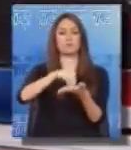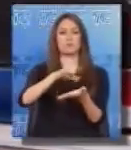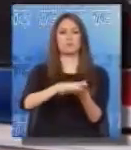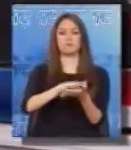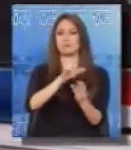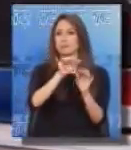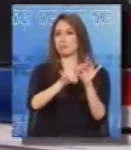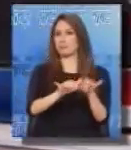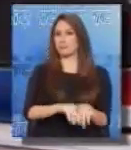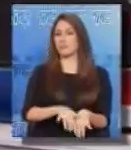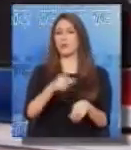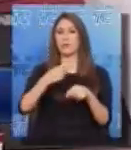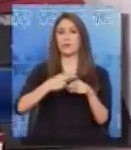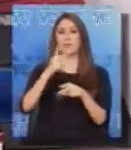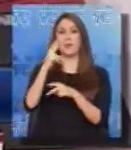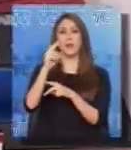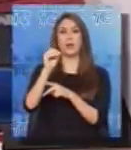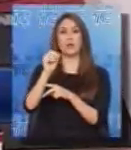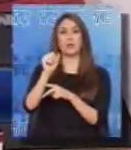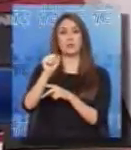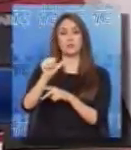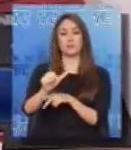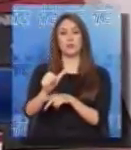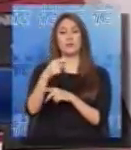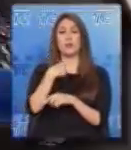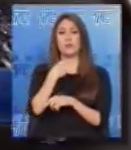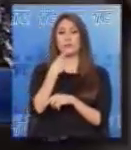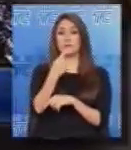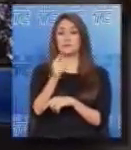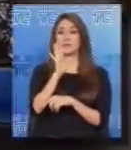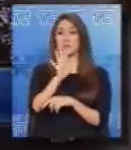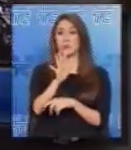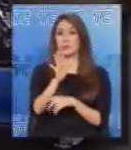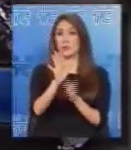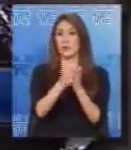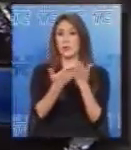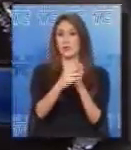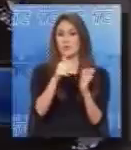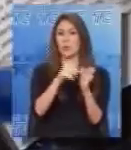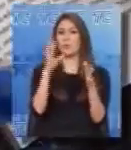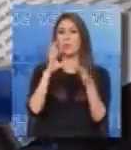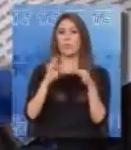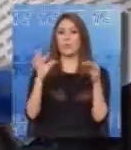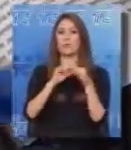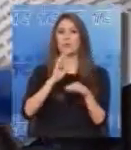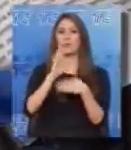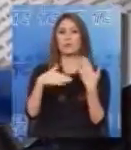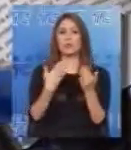sus integrantes, Rosa Mireya Cárdenas, resaltó que en ese texto se cuenta la historia